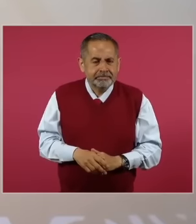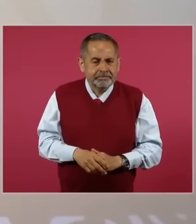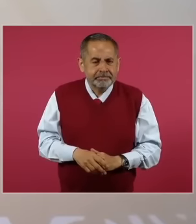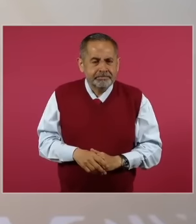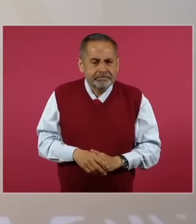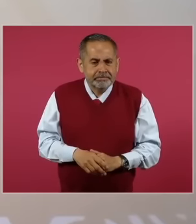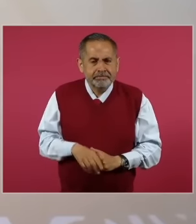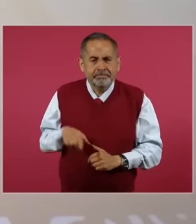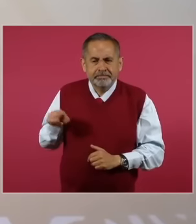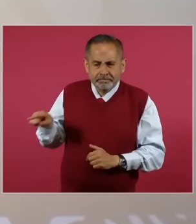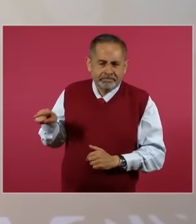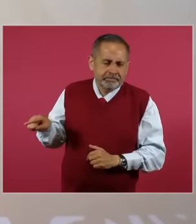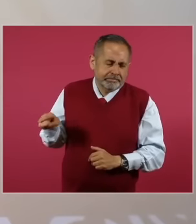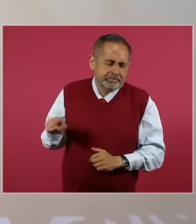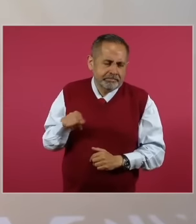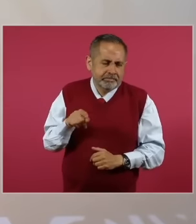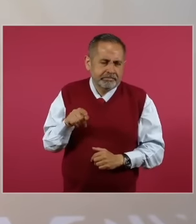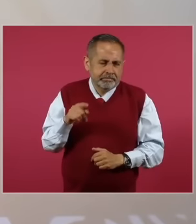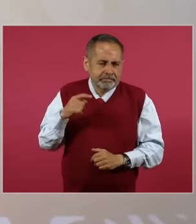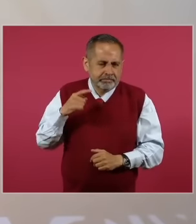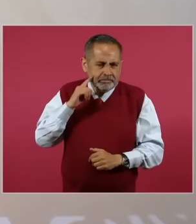es religiosa,